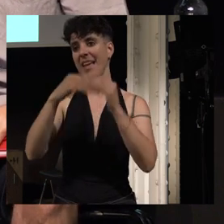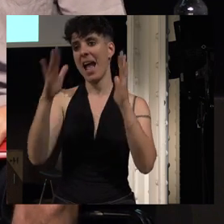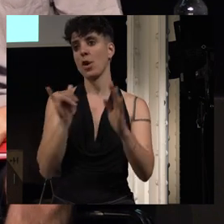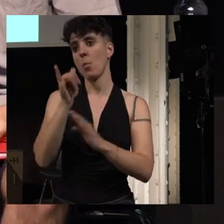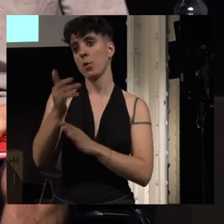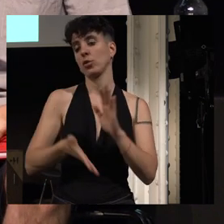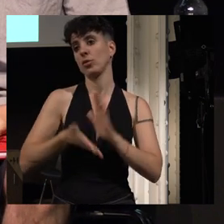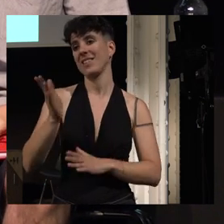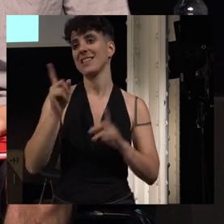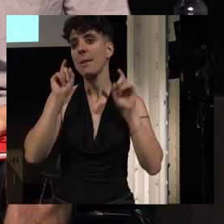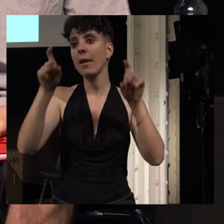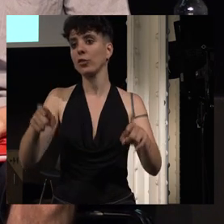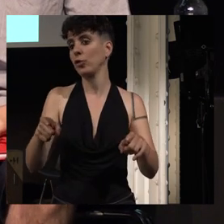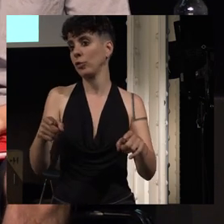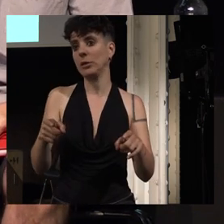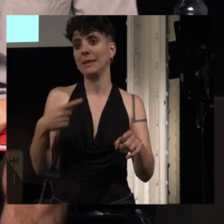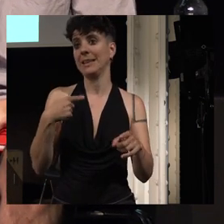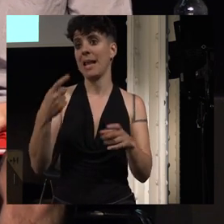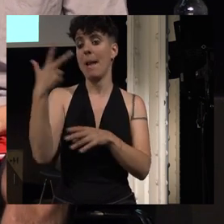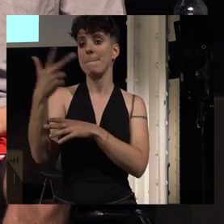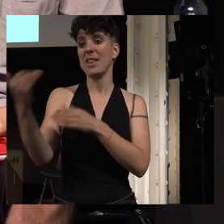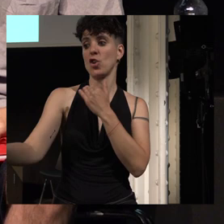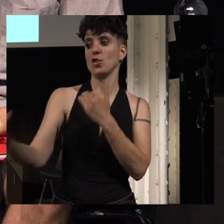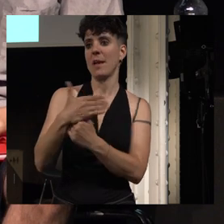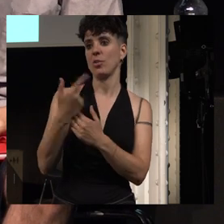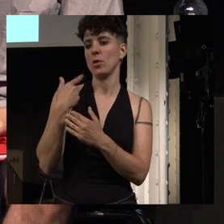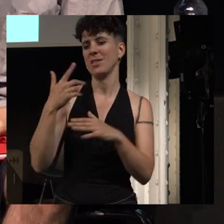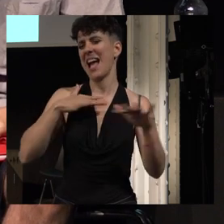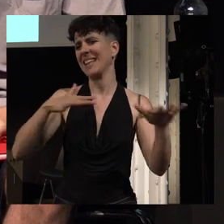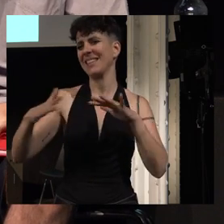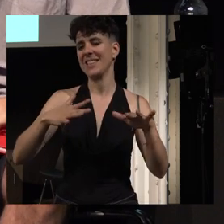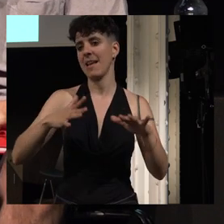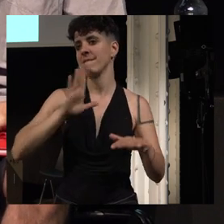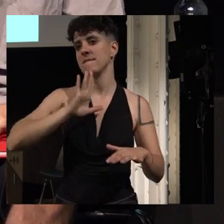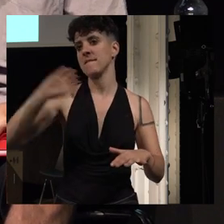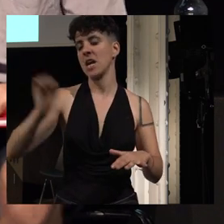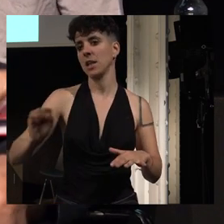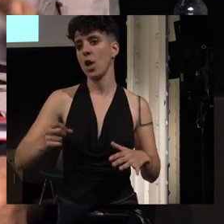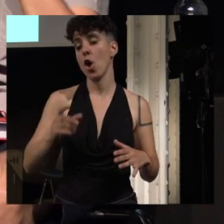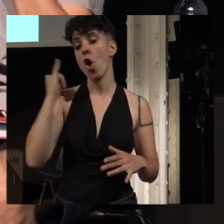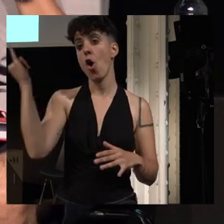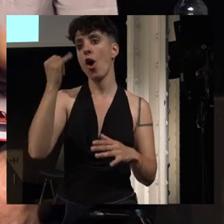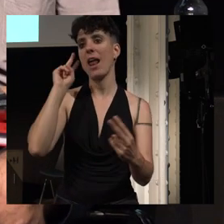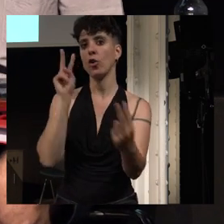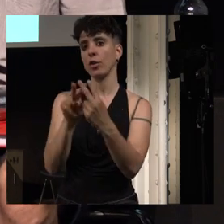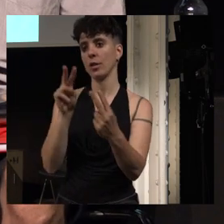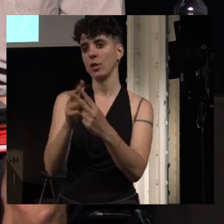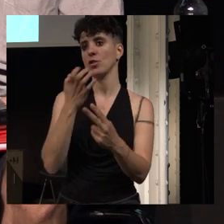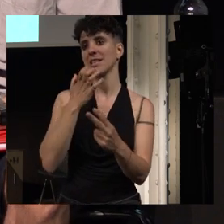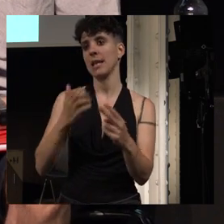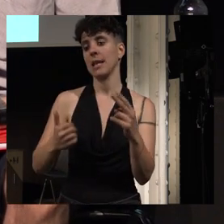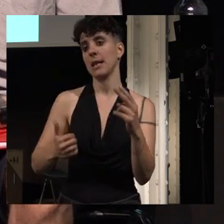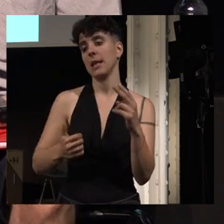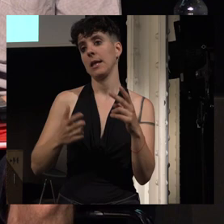levantó cuando pudo, y en ese momento nos envió ese vídeo, que creo que es una activista brillante, que ojalá hubierais conocido y no dejéis, no perdáis la oportunidad de hacerlo si viajáis a